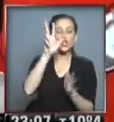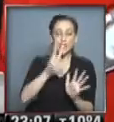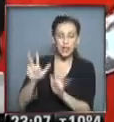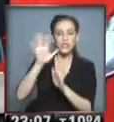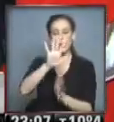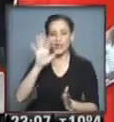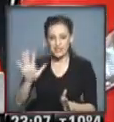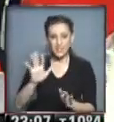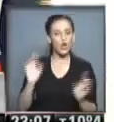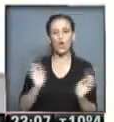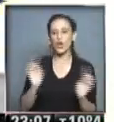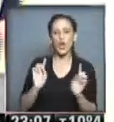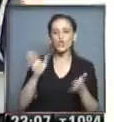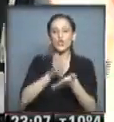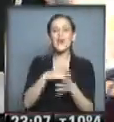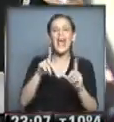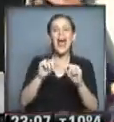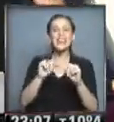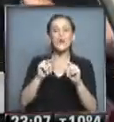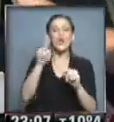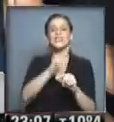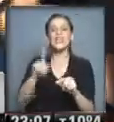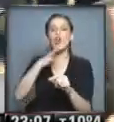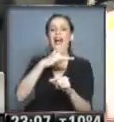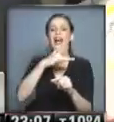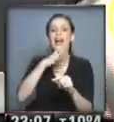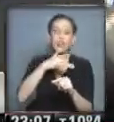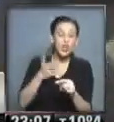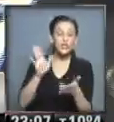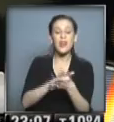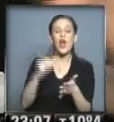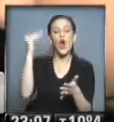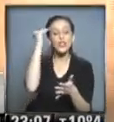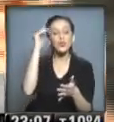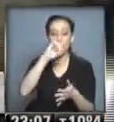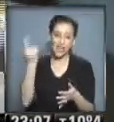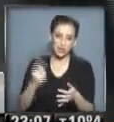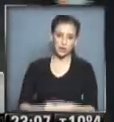no son incompatibles con el artículo 114 de la constitución nacional